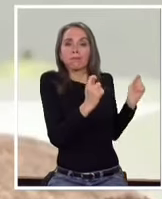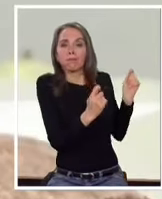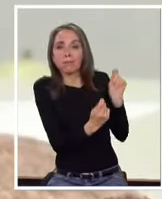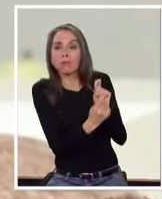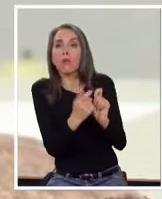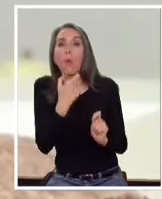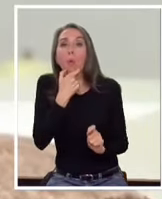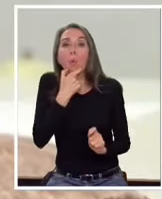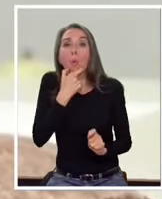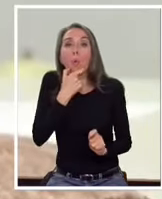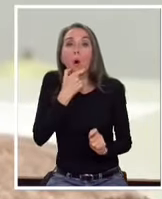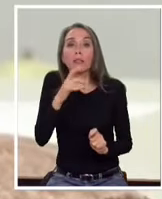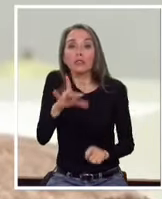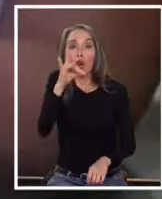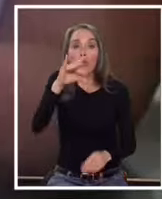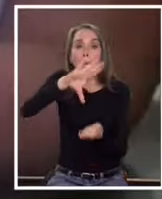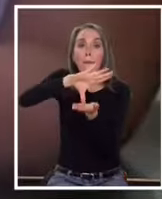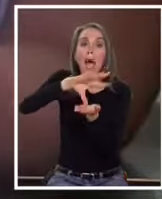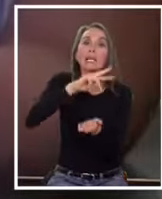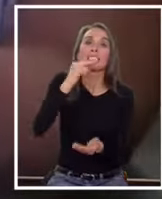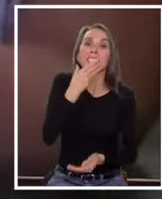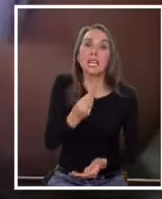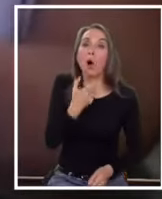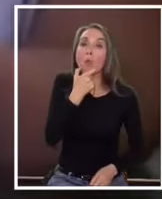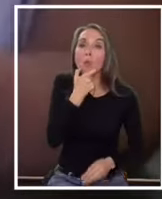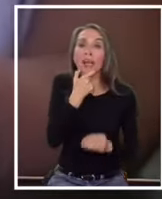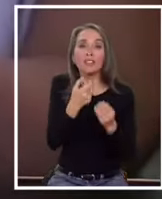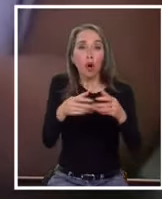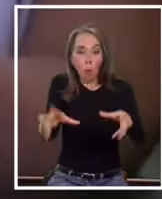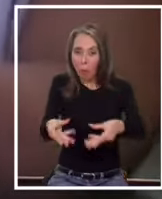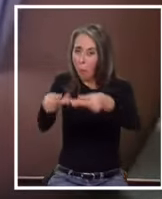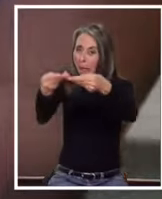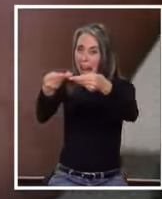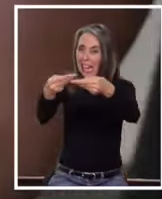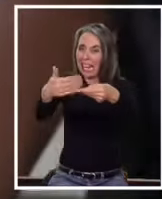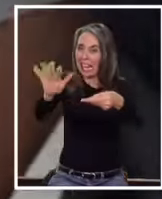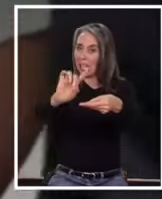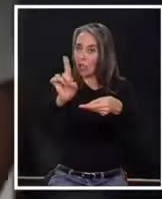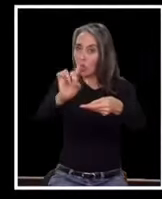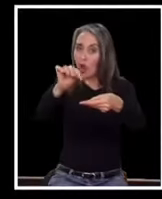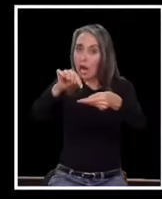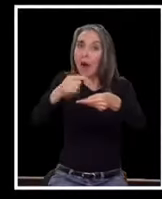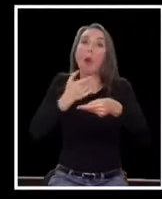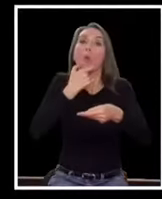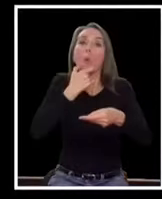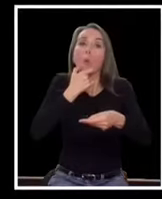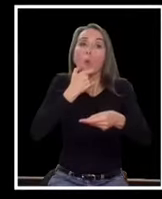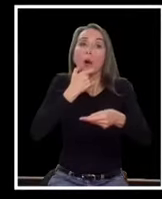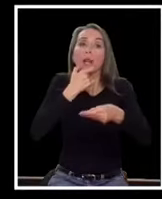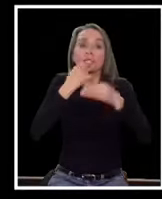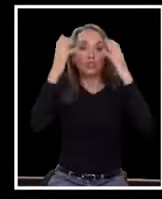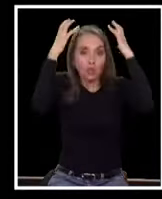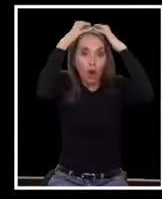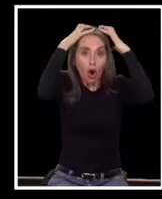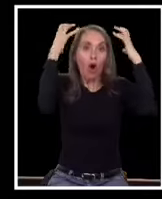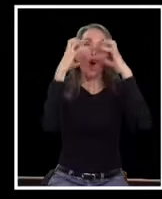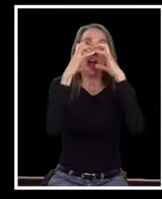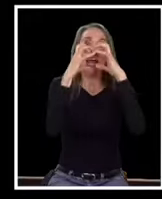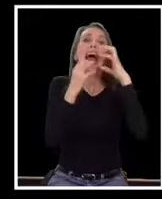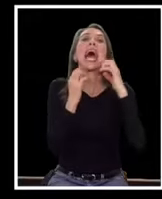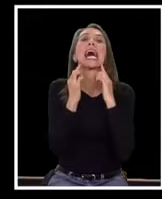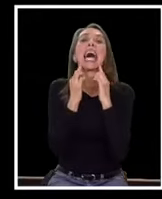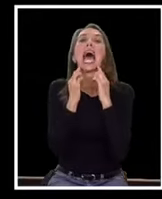Son huesos descubiertos en Israel, pero no huesos cualquiera. Se trata de parte de un cráneo y la